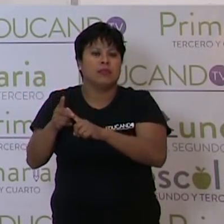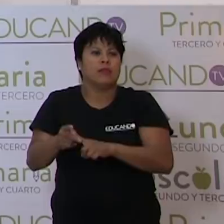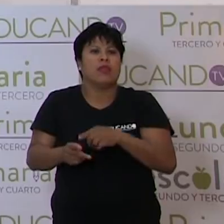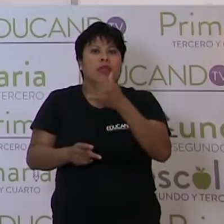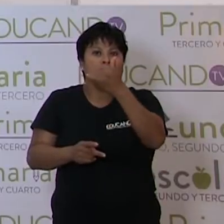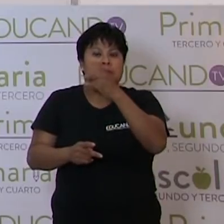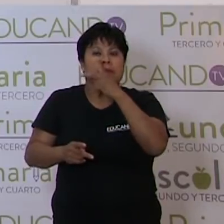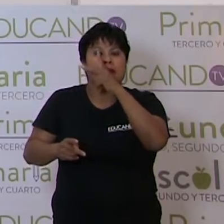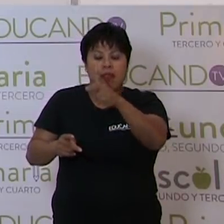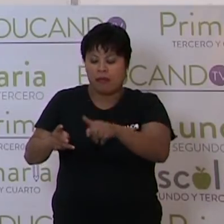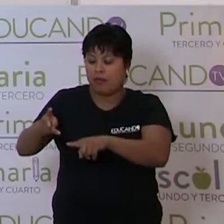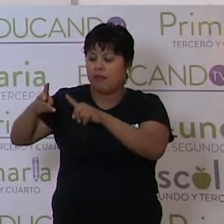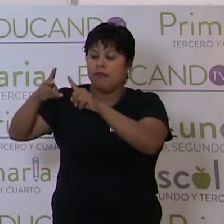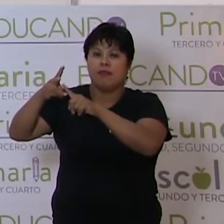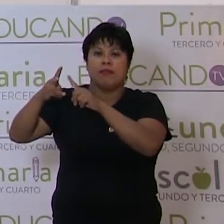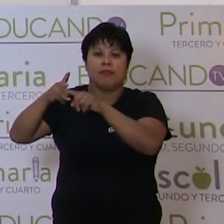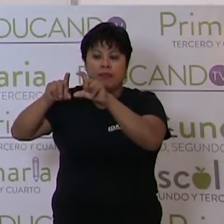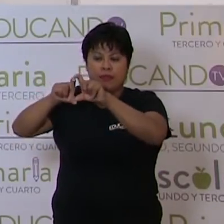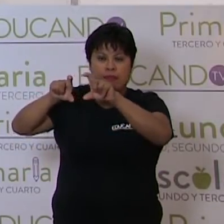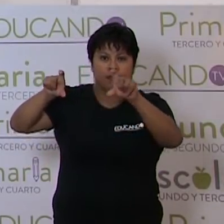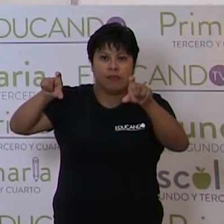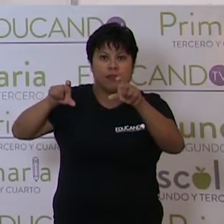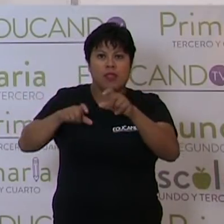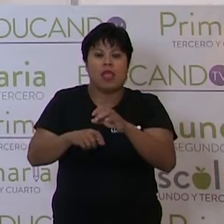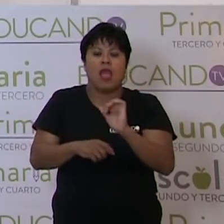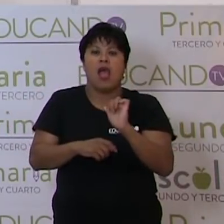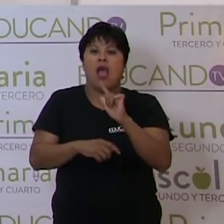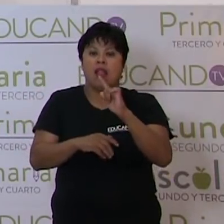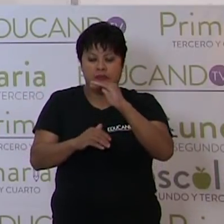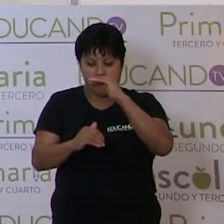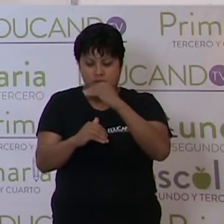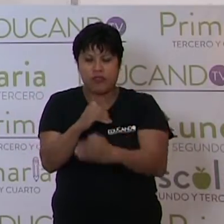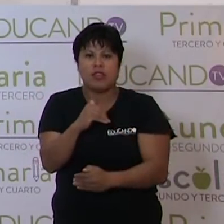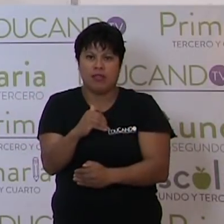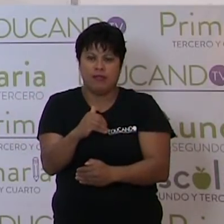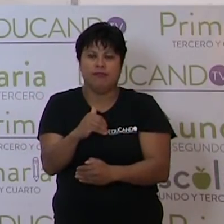y la frase al final.